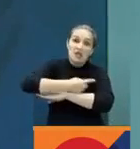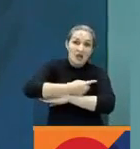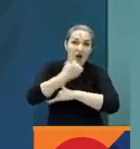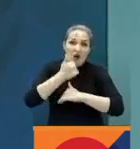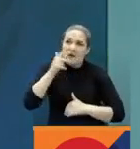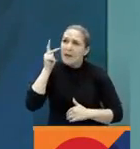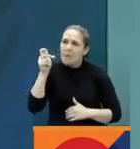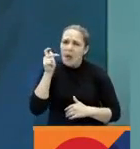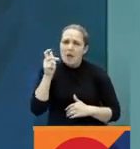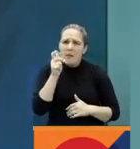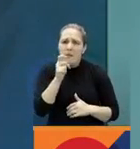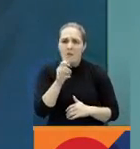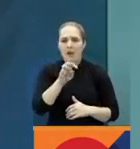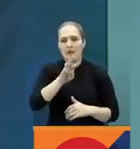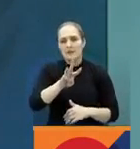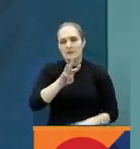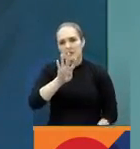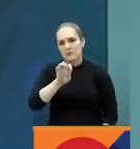con